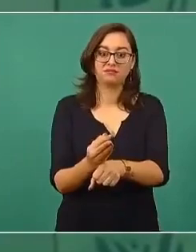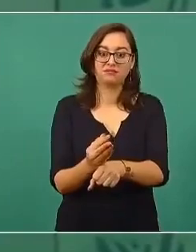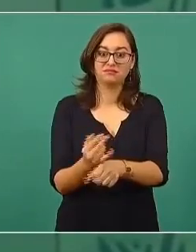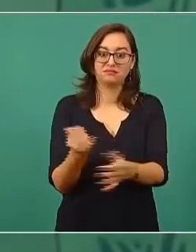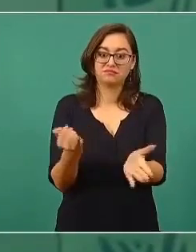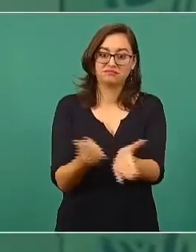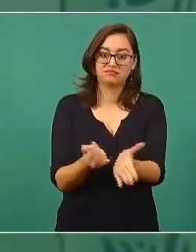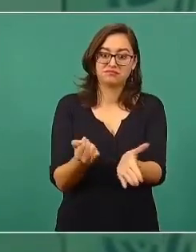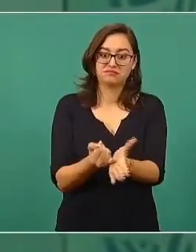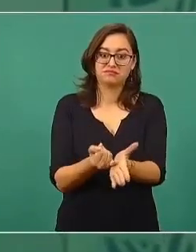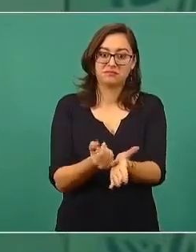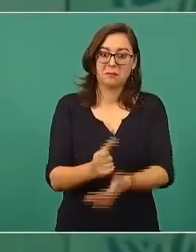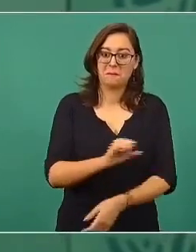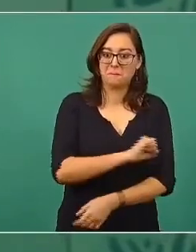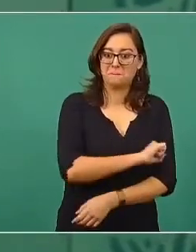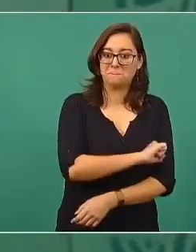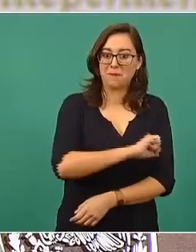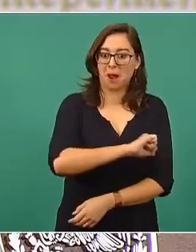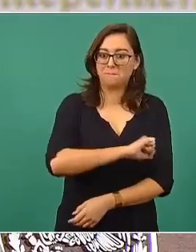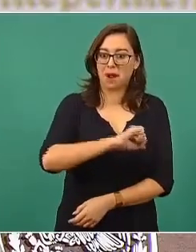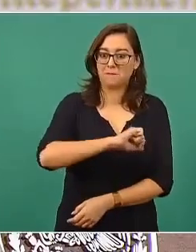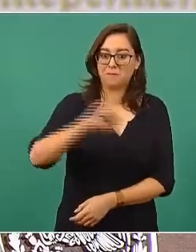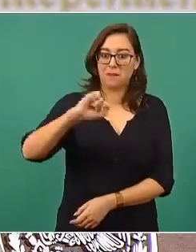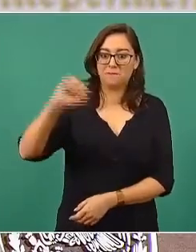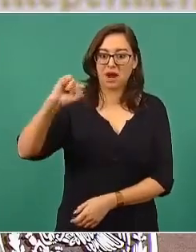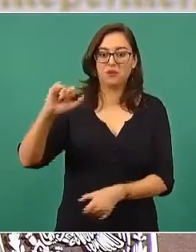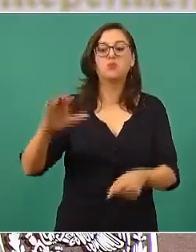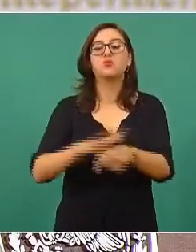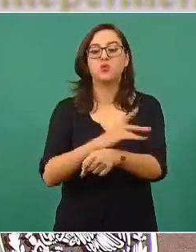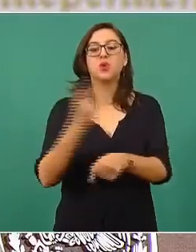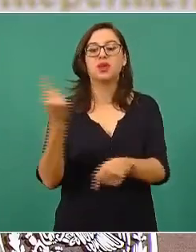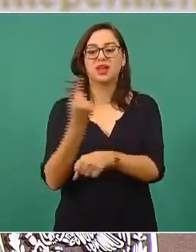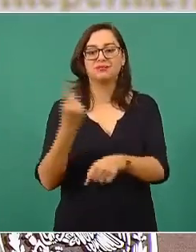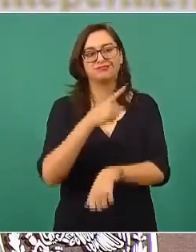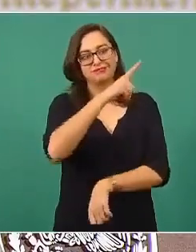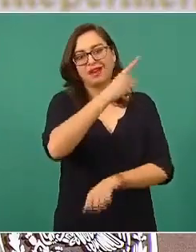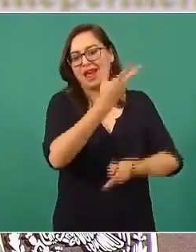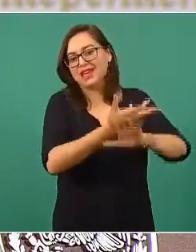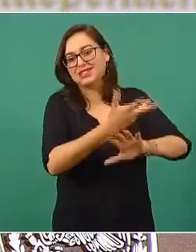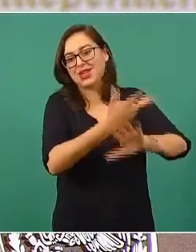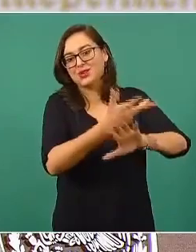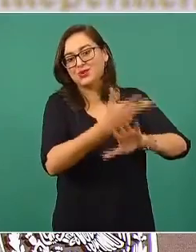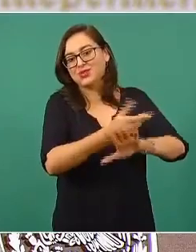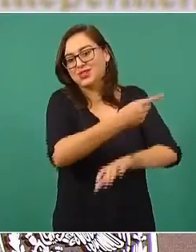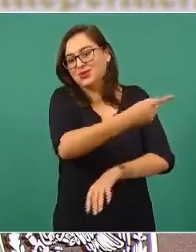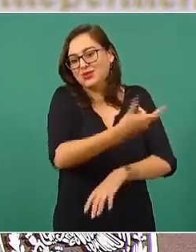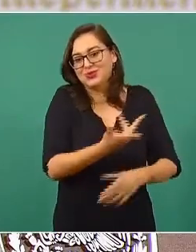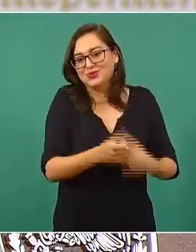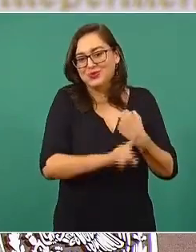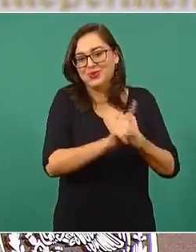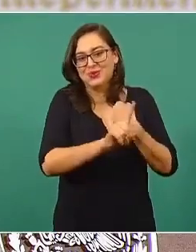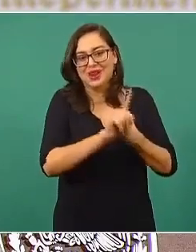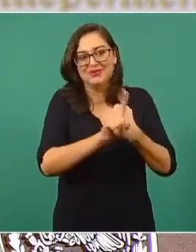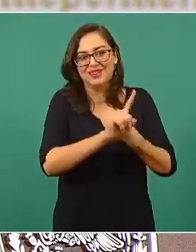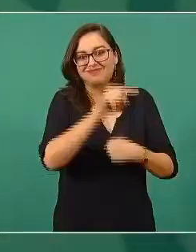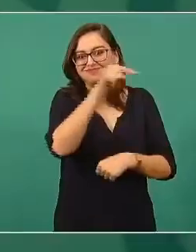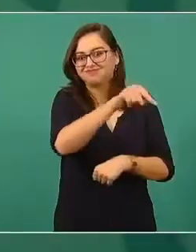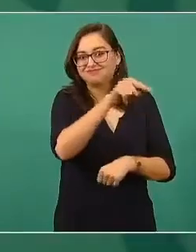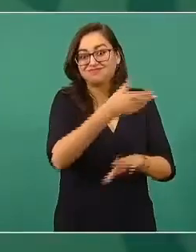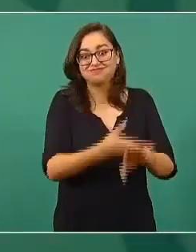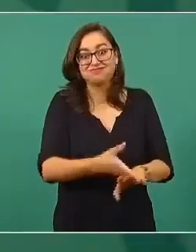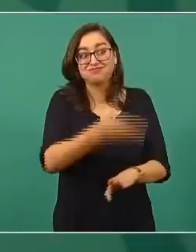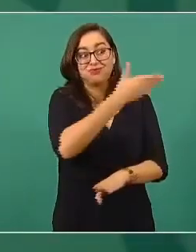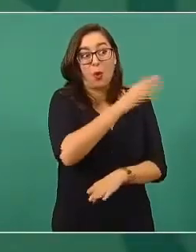se está produciendo en Estados Unidos y que no se daba desde hace 40 años y que